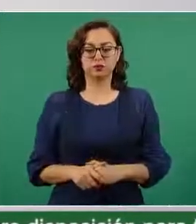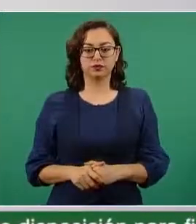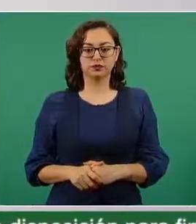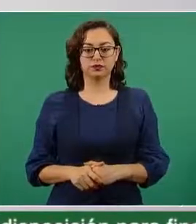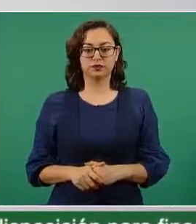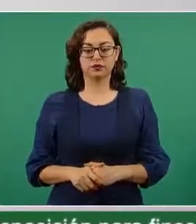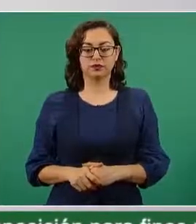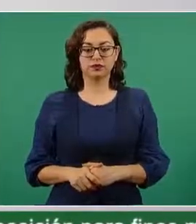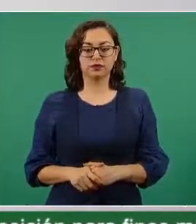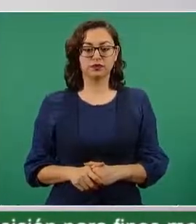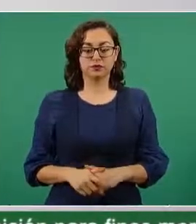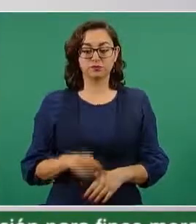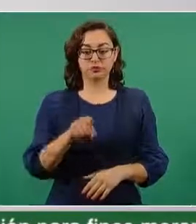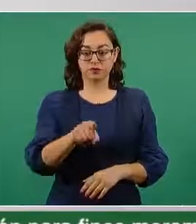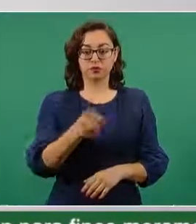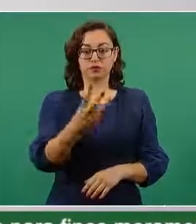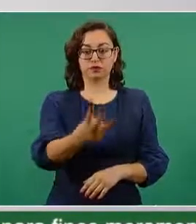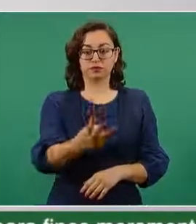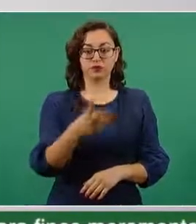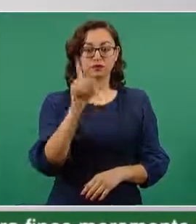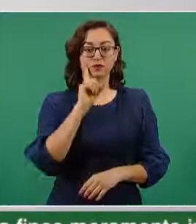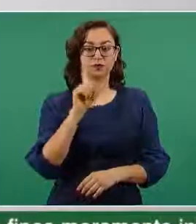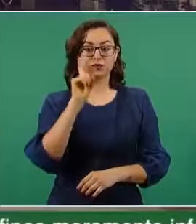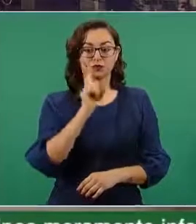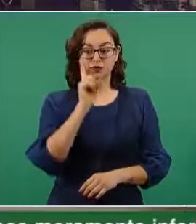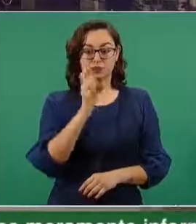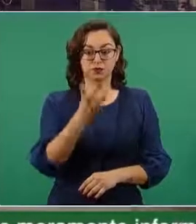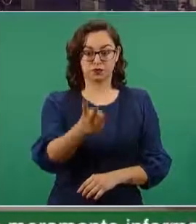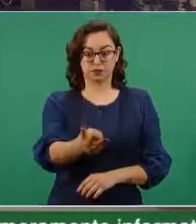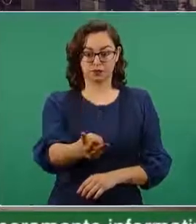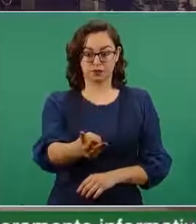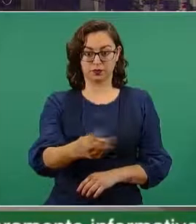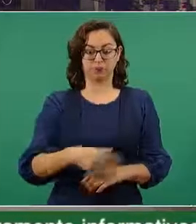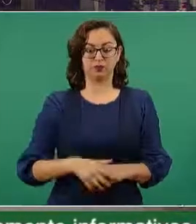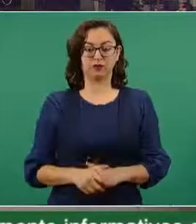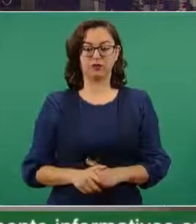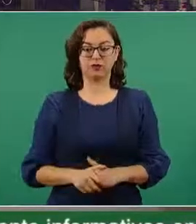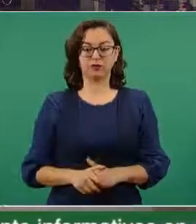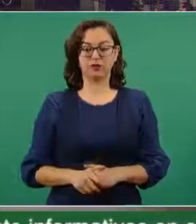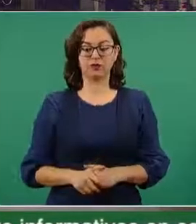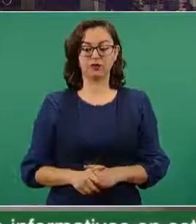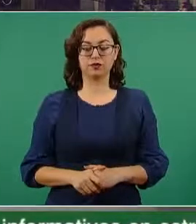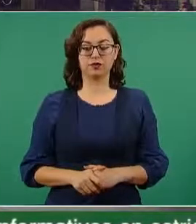las tres compañeras. ¿Con qué pregunta?